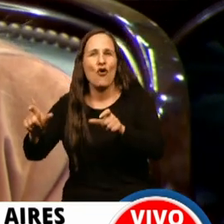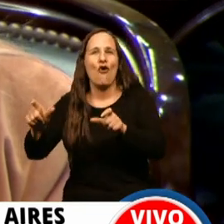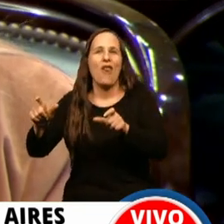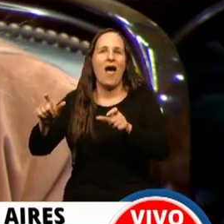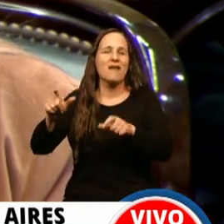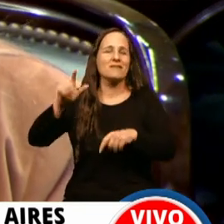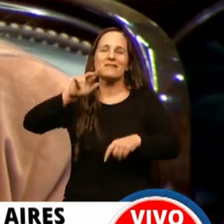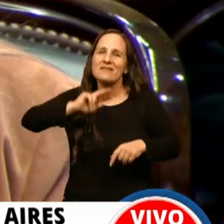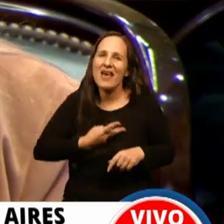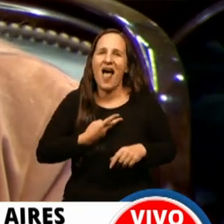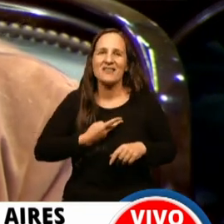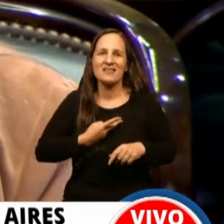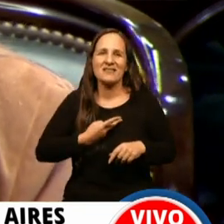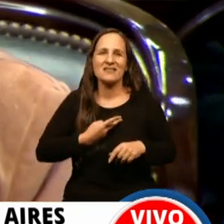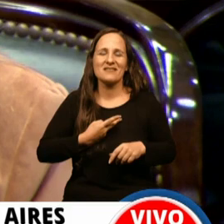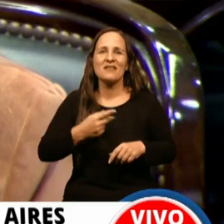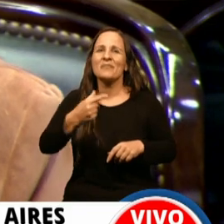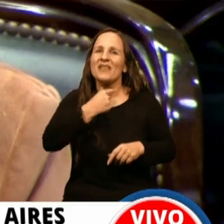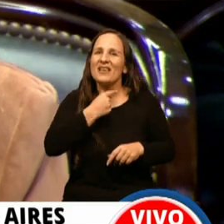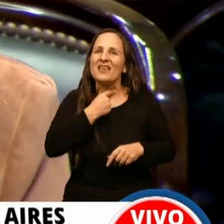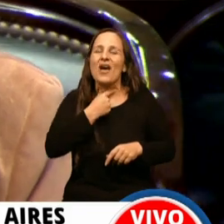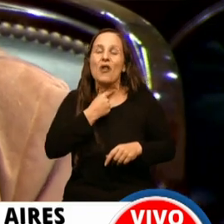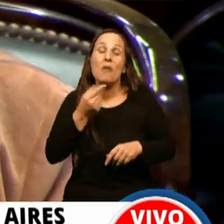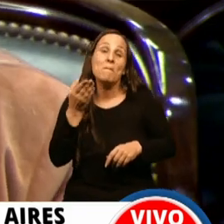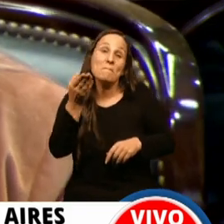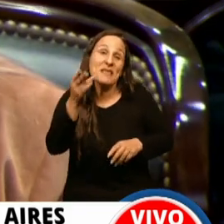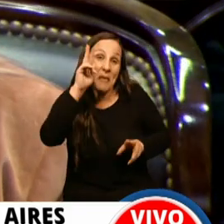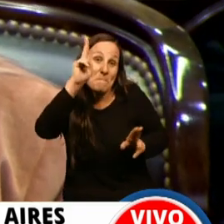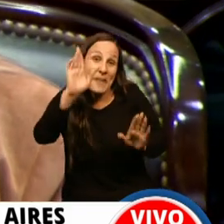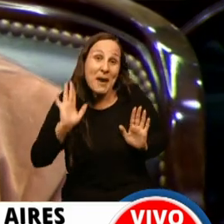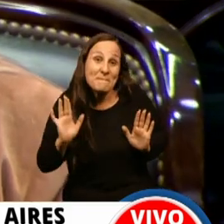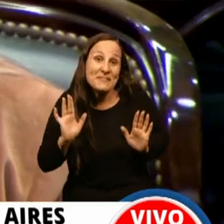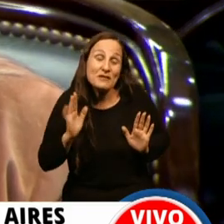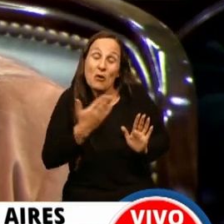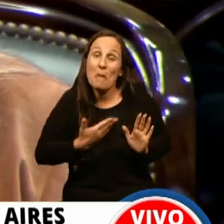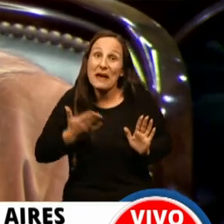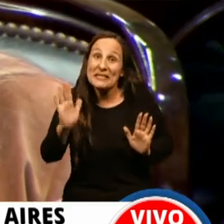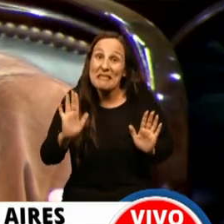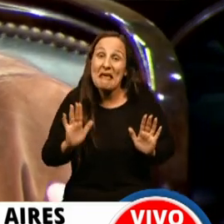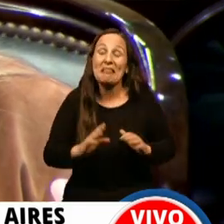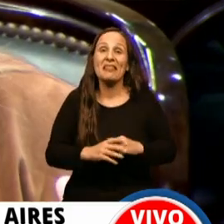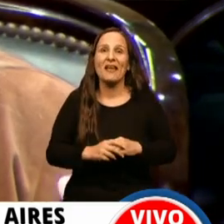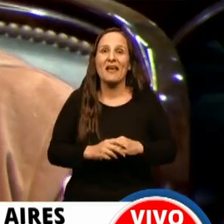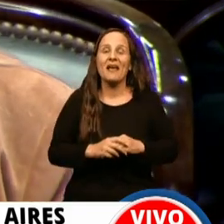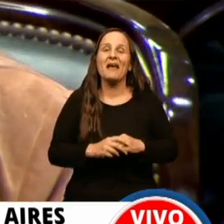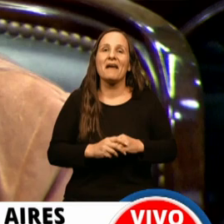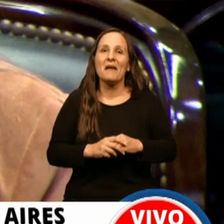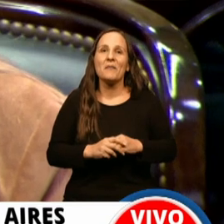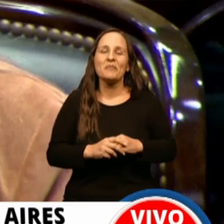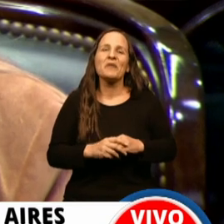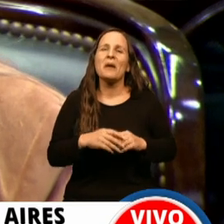trans y quiero pedirle permiso señor presidente para leer